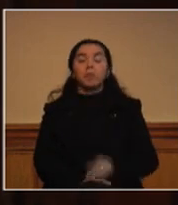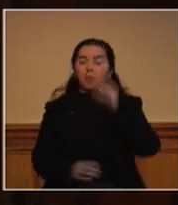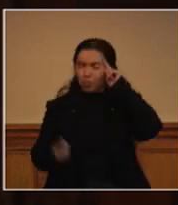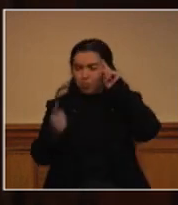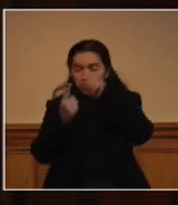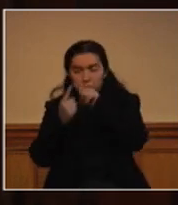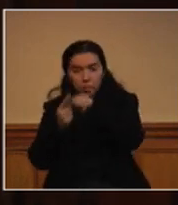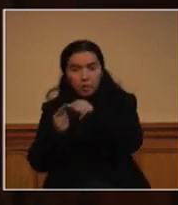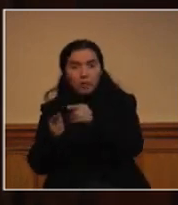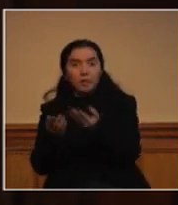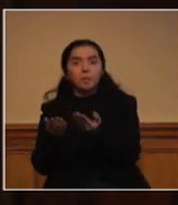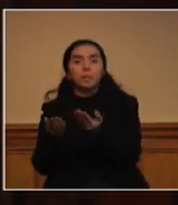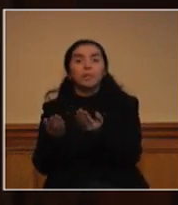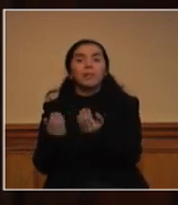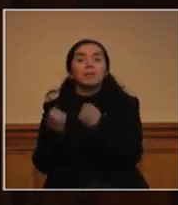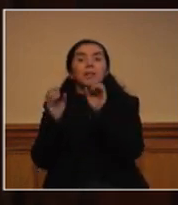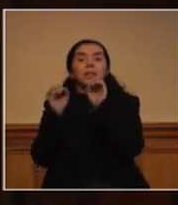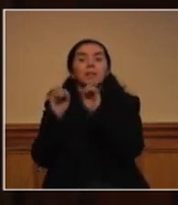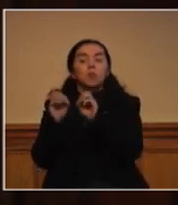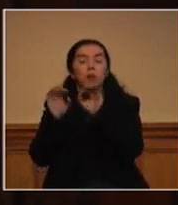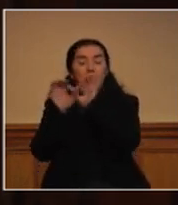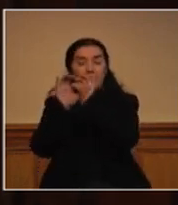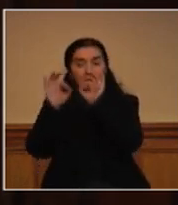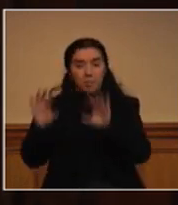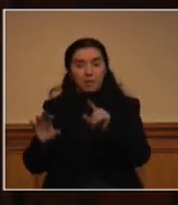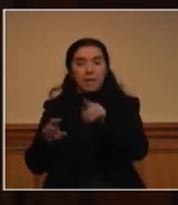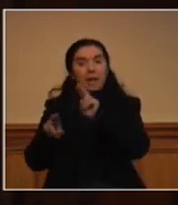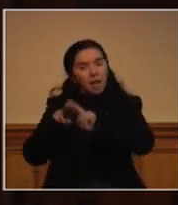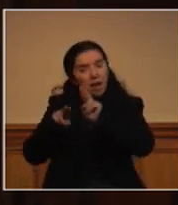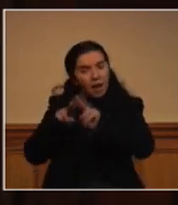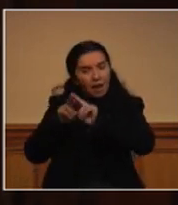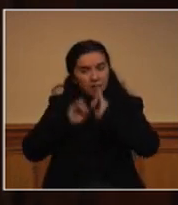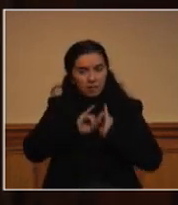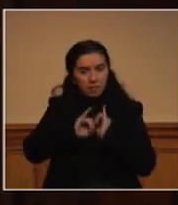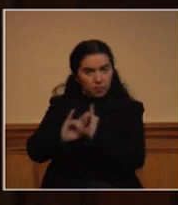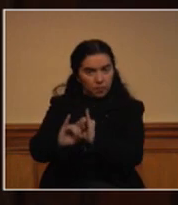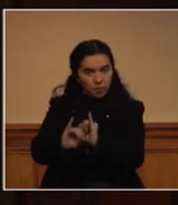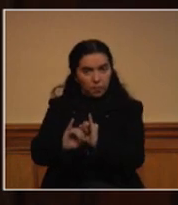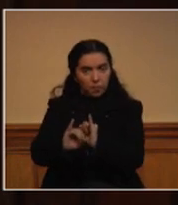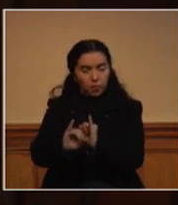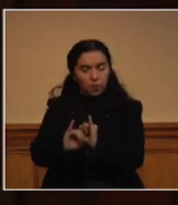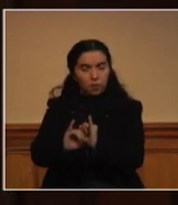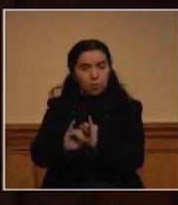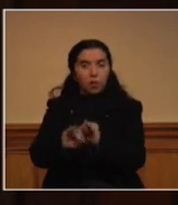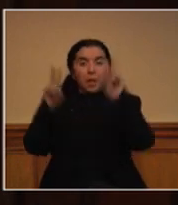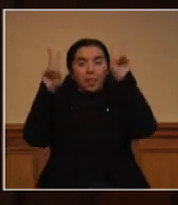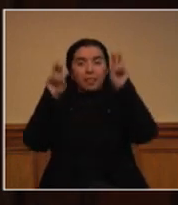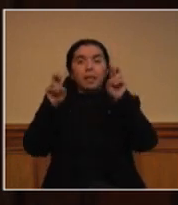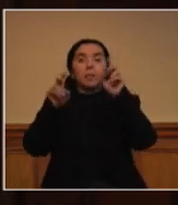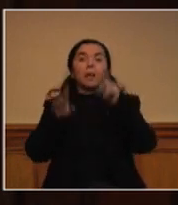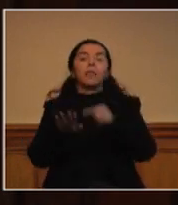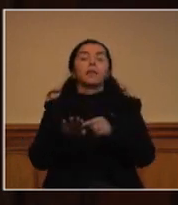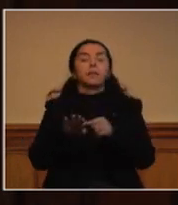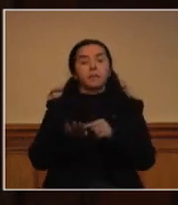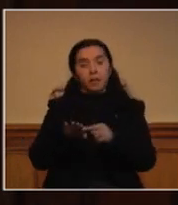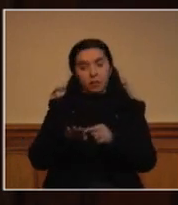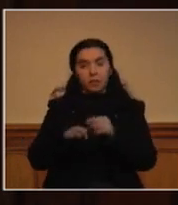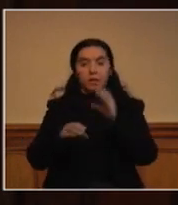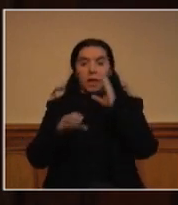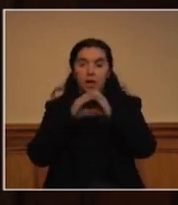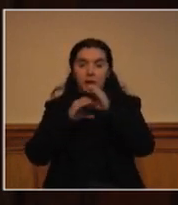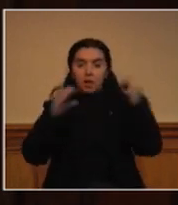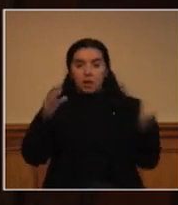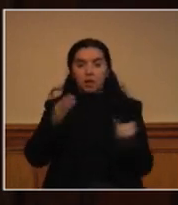Especiales de la Inclusión elabora también un informe sobre las tecnologías de la información, la comunicación y la